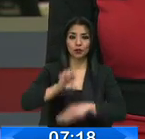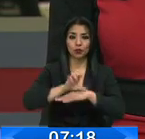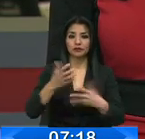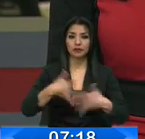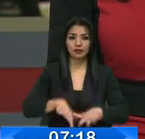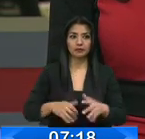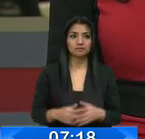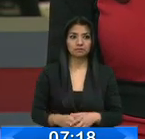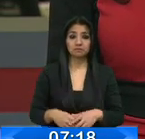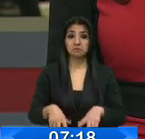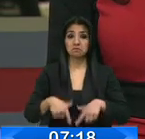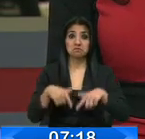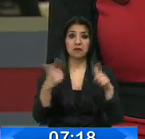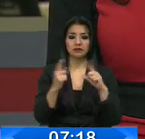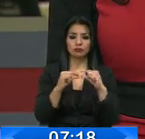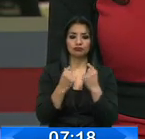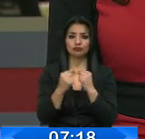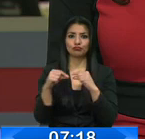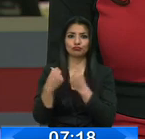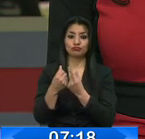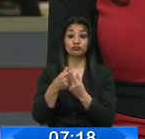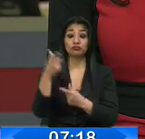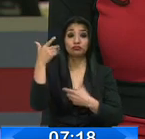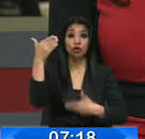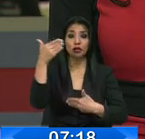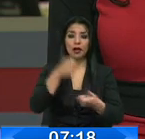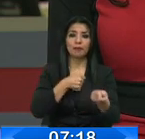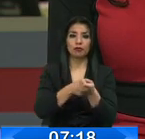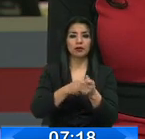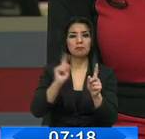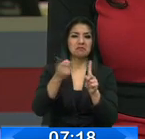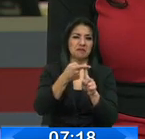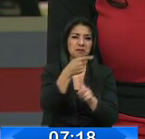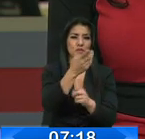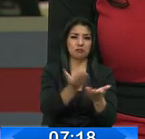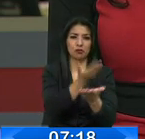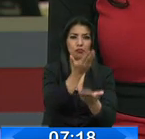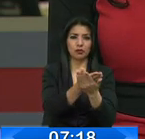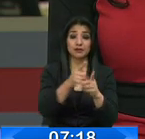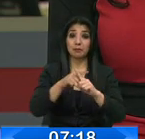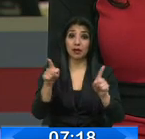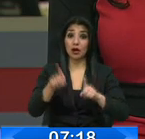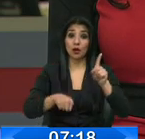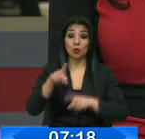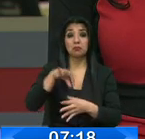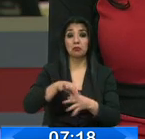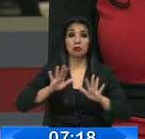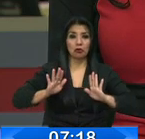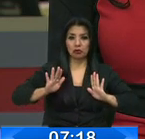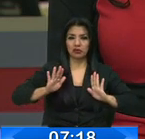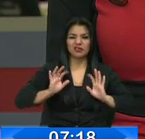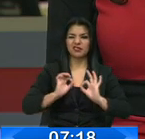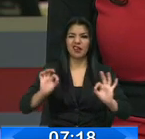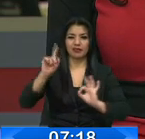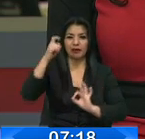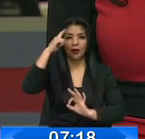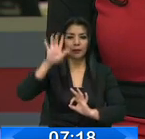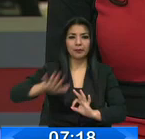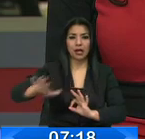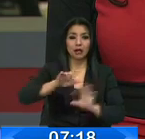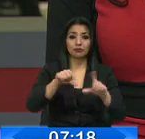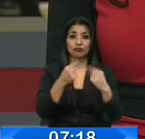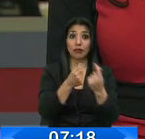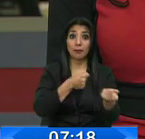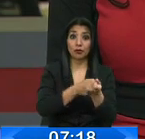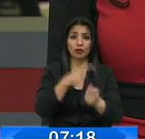La mayoría de bloques legislativos apoyaron al primero de la terna, aunque se registraron varias abstenciones en el bloque morenista. El sector